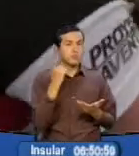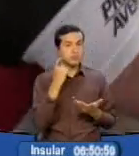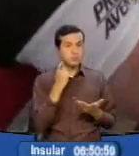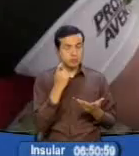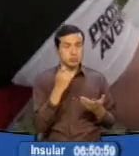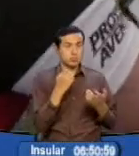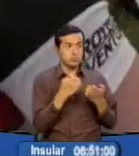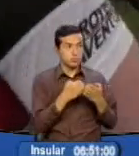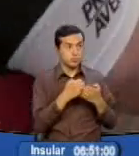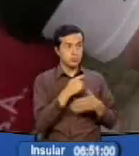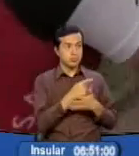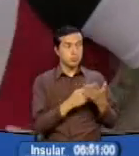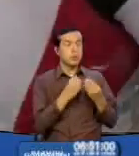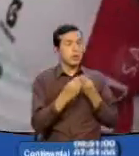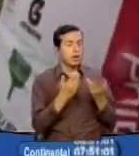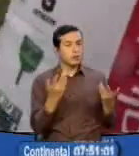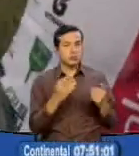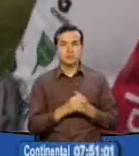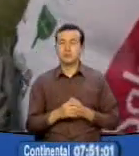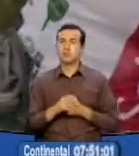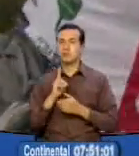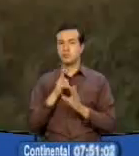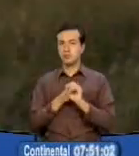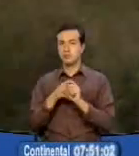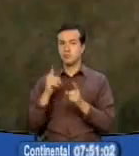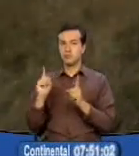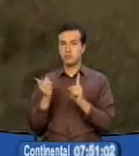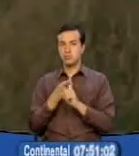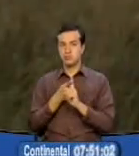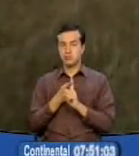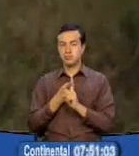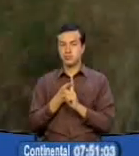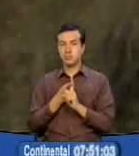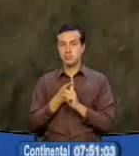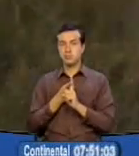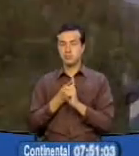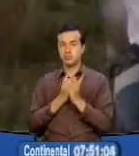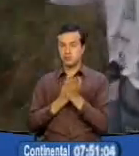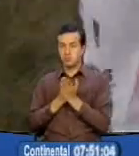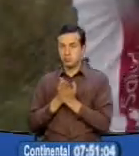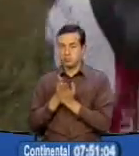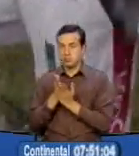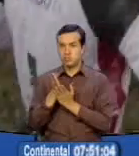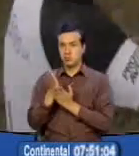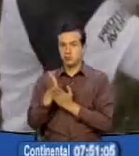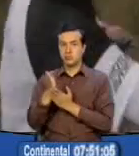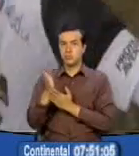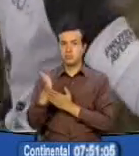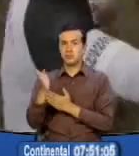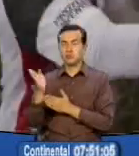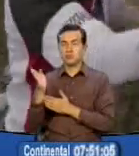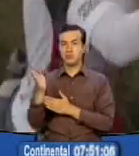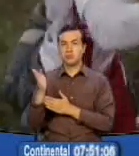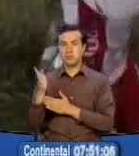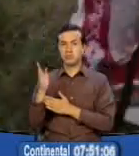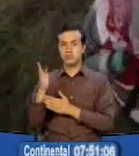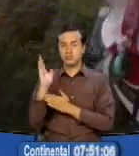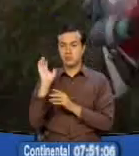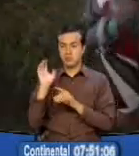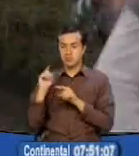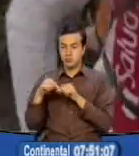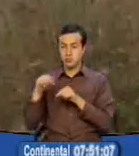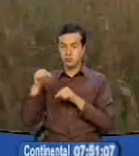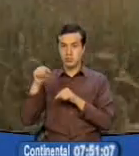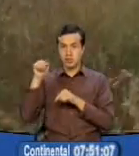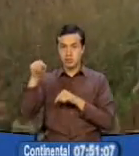los competidores? Bueno, los participantes lo que deben hacer es hacer un recorrido en el que tienen que pasar por varios puntos de